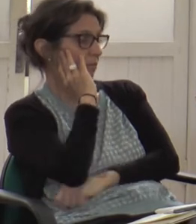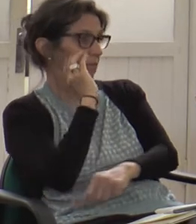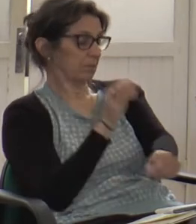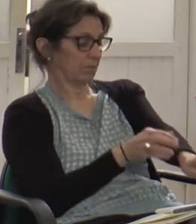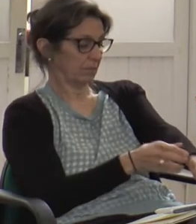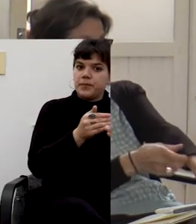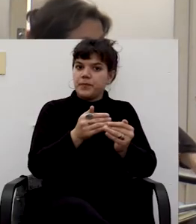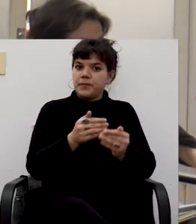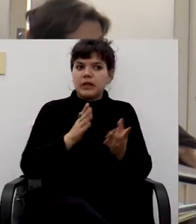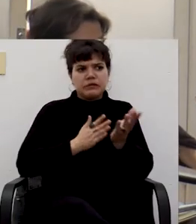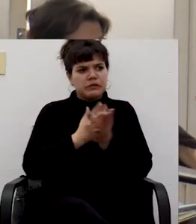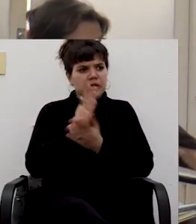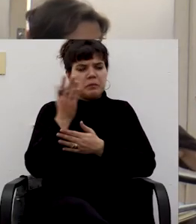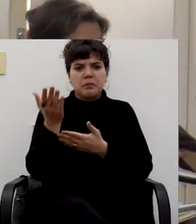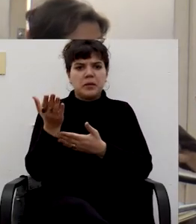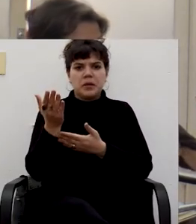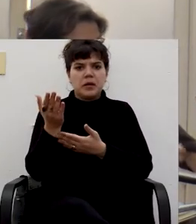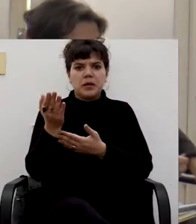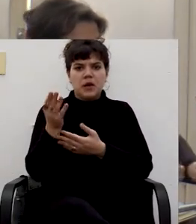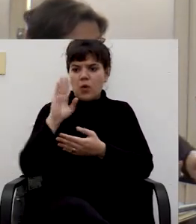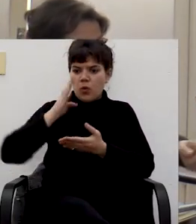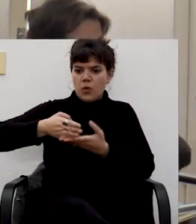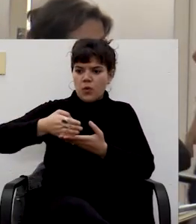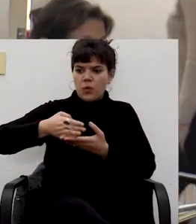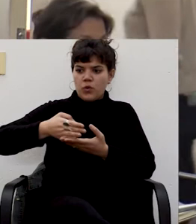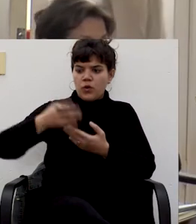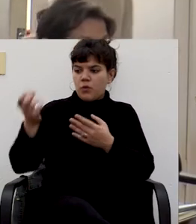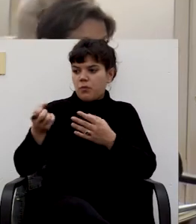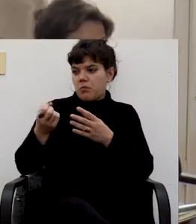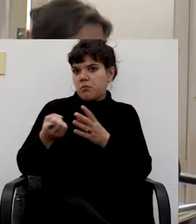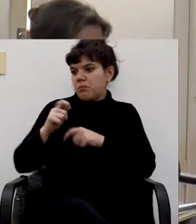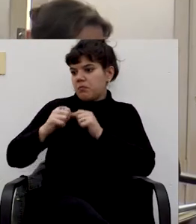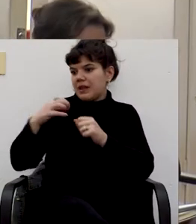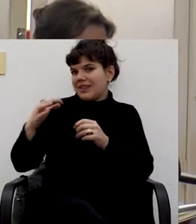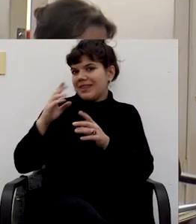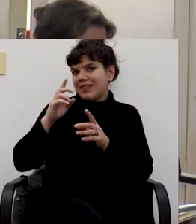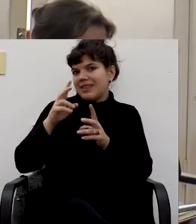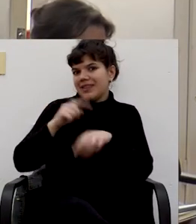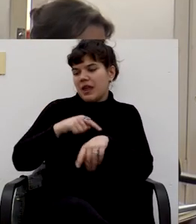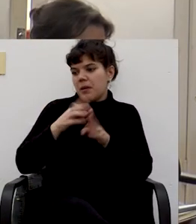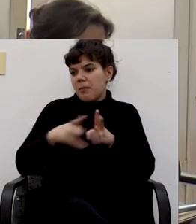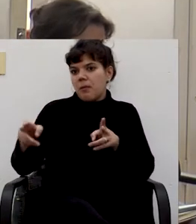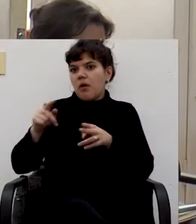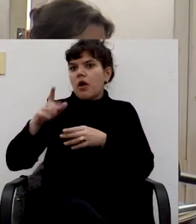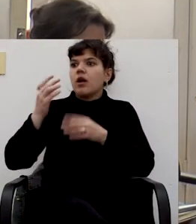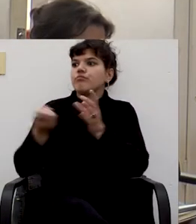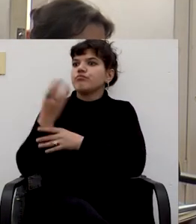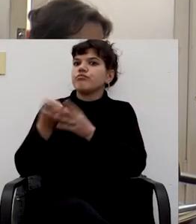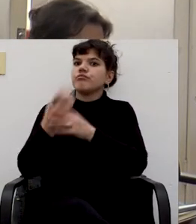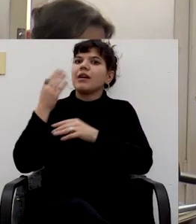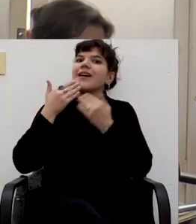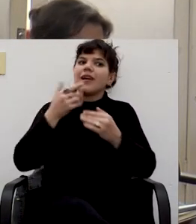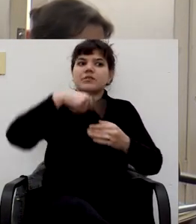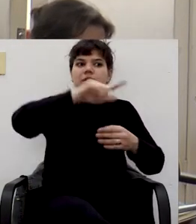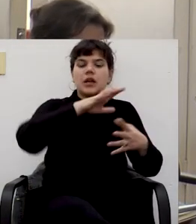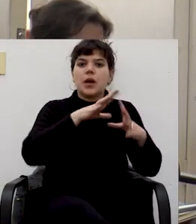sucede siempre, generalmente esto surge desde los movimientos y las instituciones vienen atrás, ¿no? Siempre